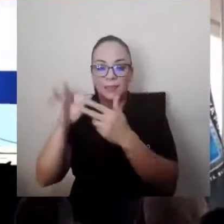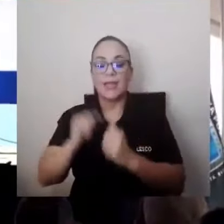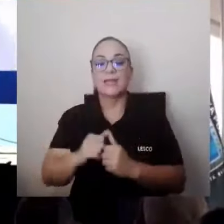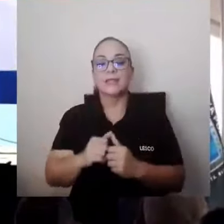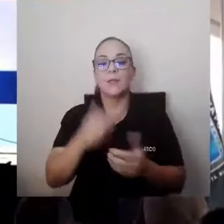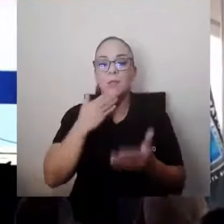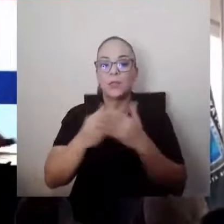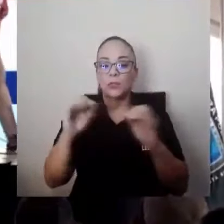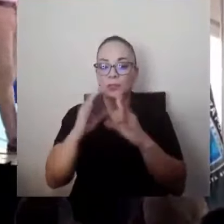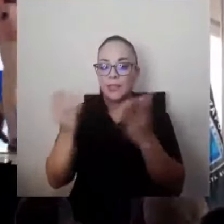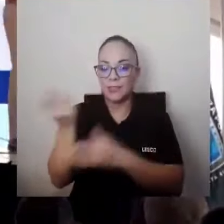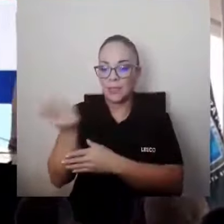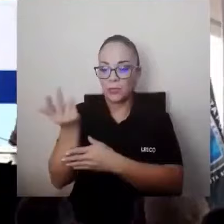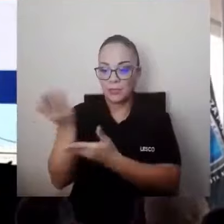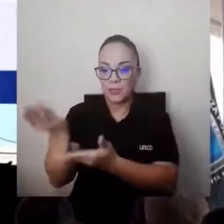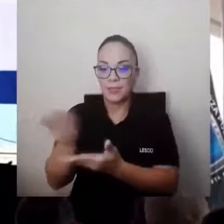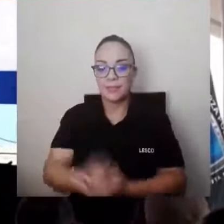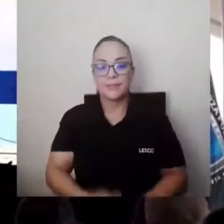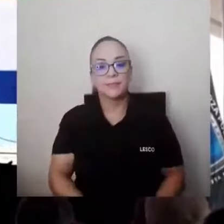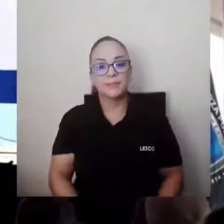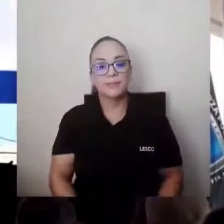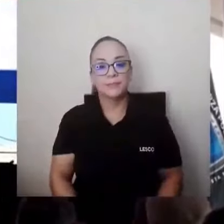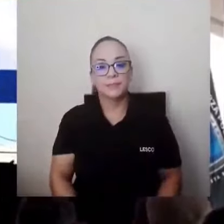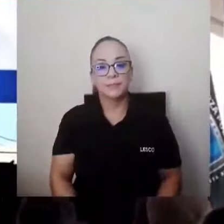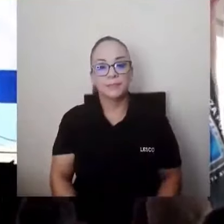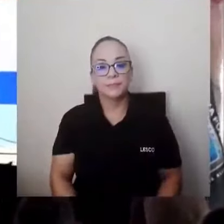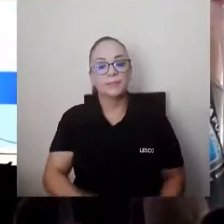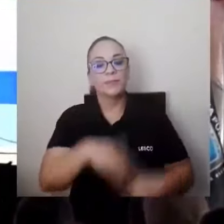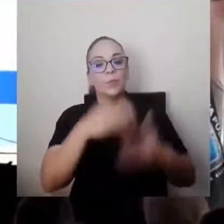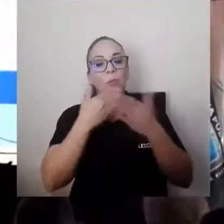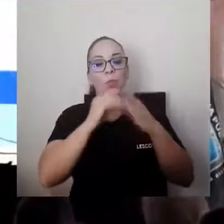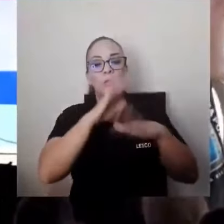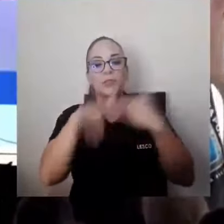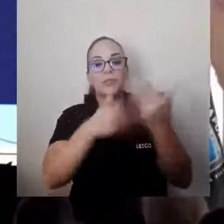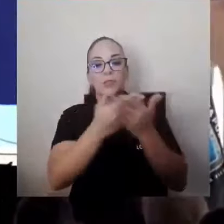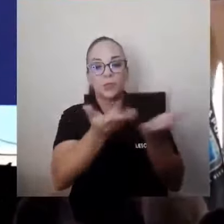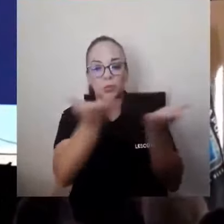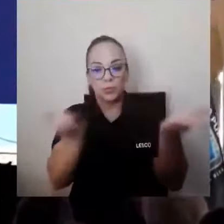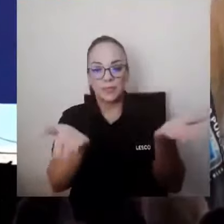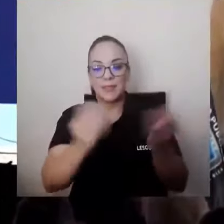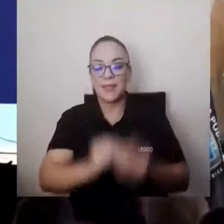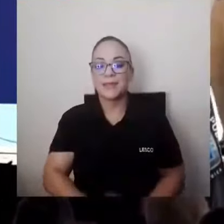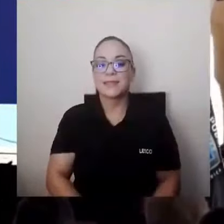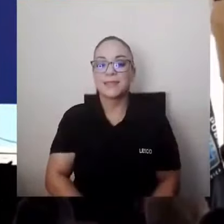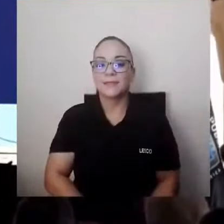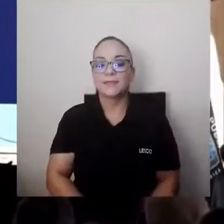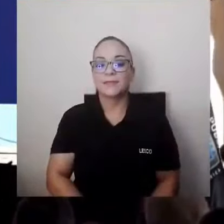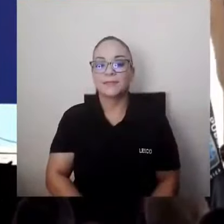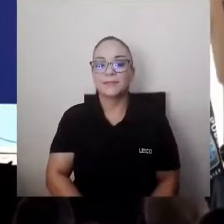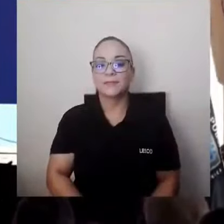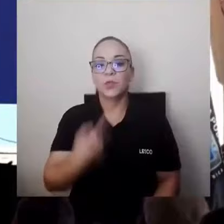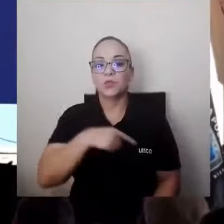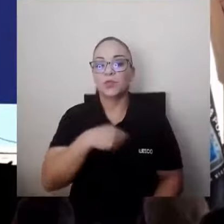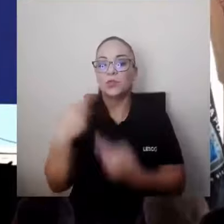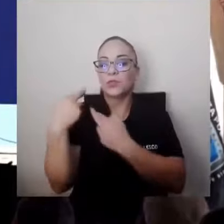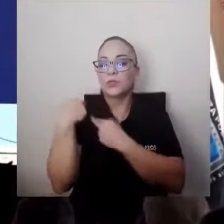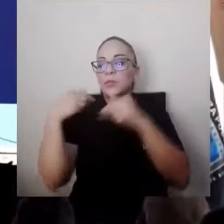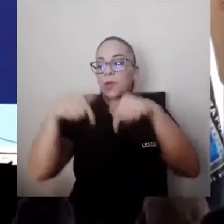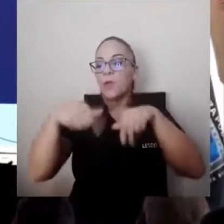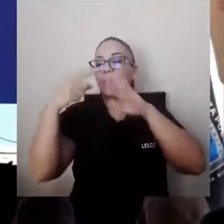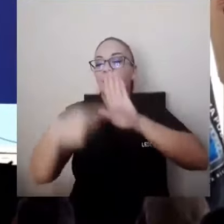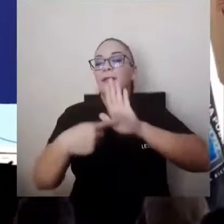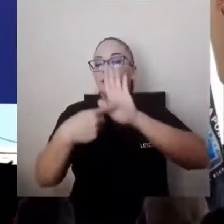días. Muy buenos tengan todos ustedes. Nos corresponde hoy presentar